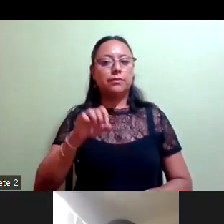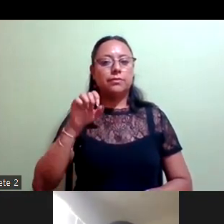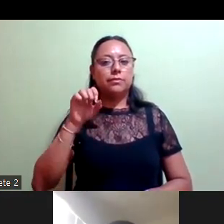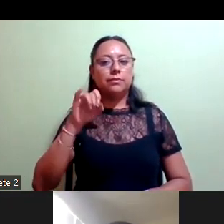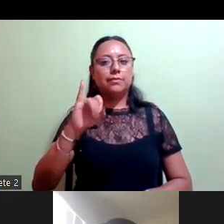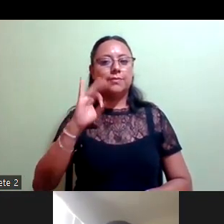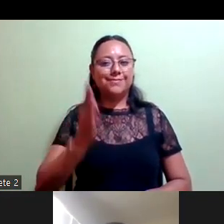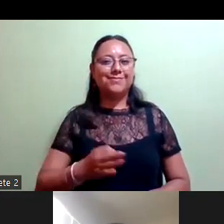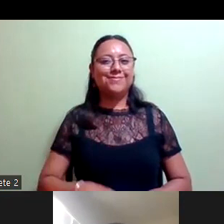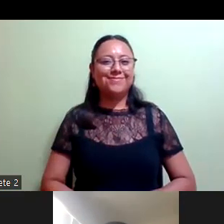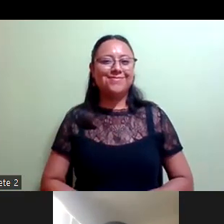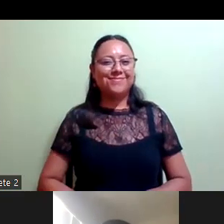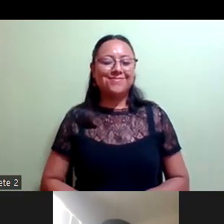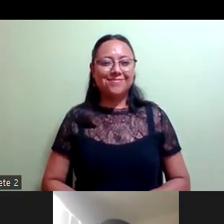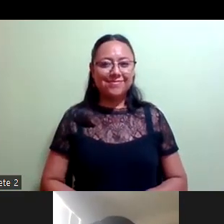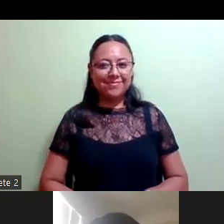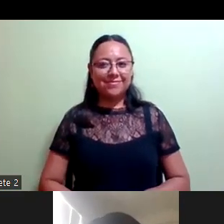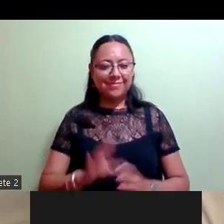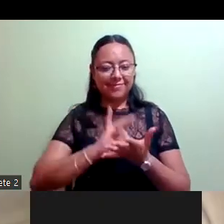pro. Gracias.